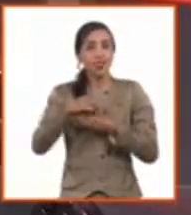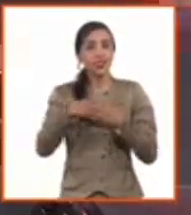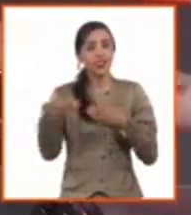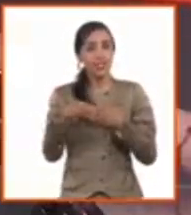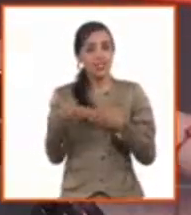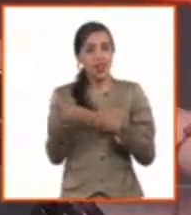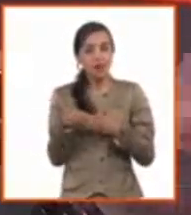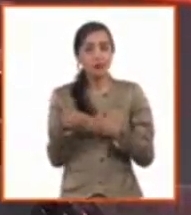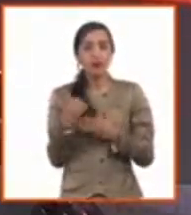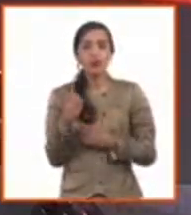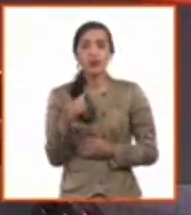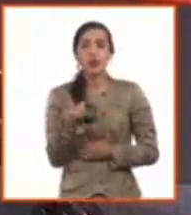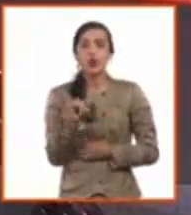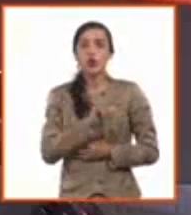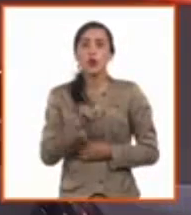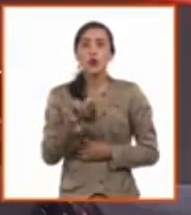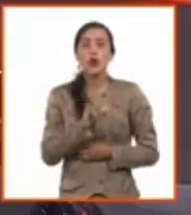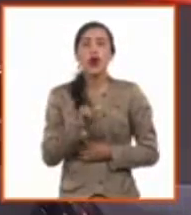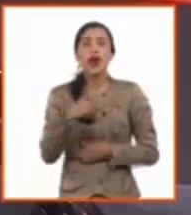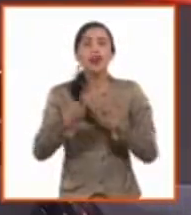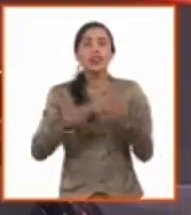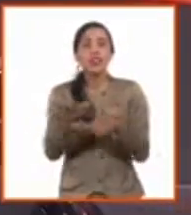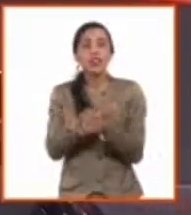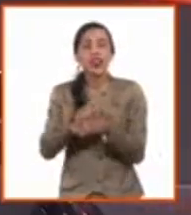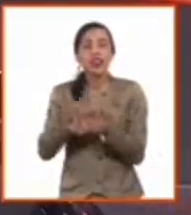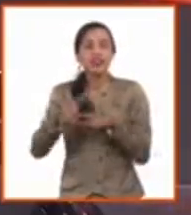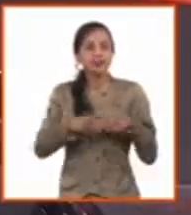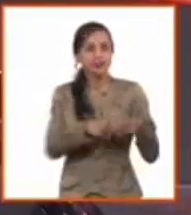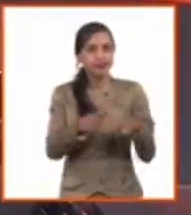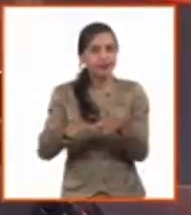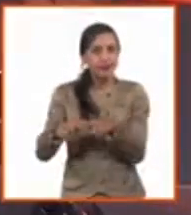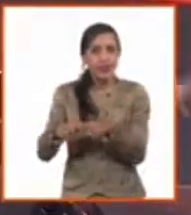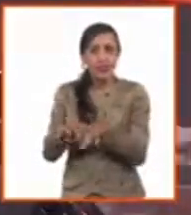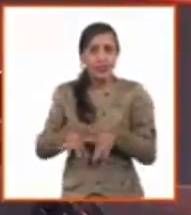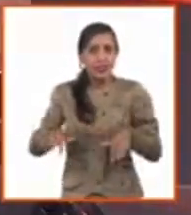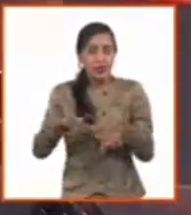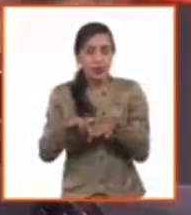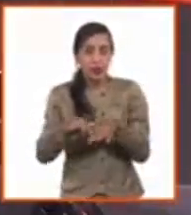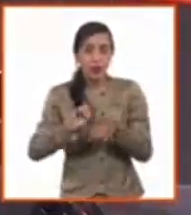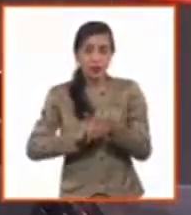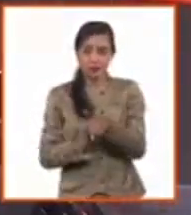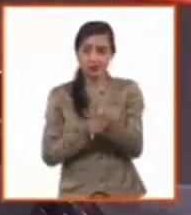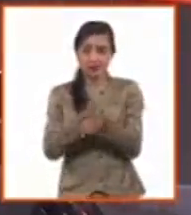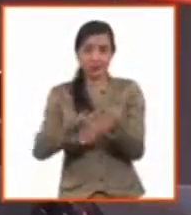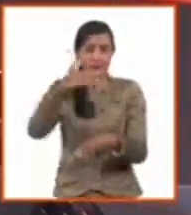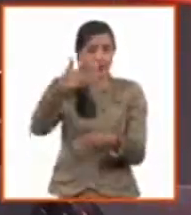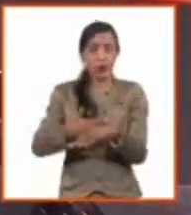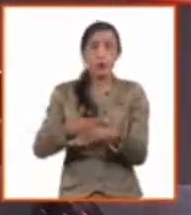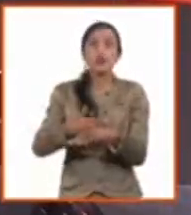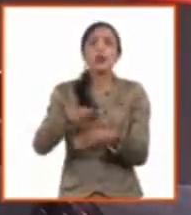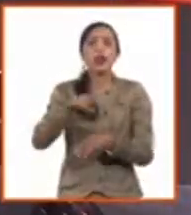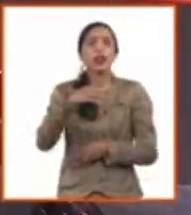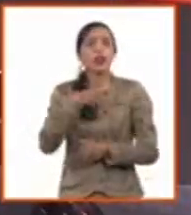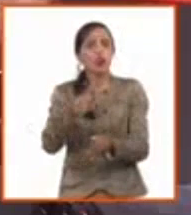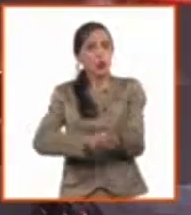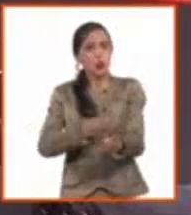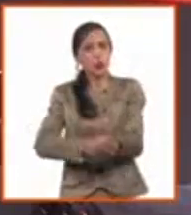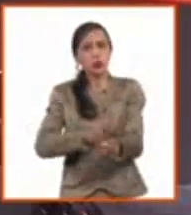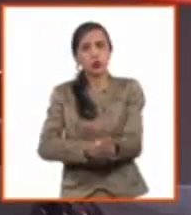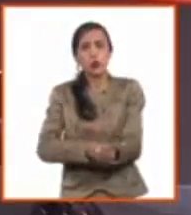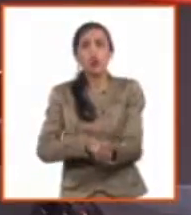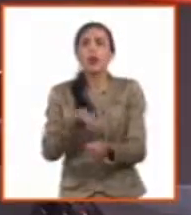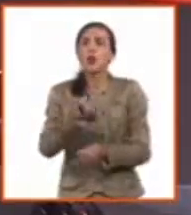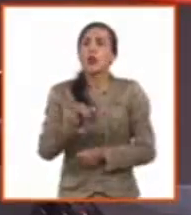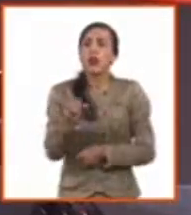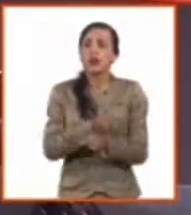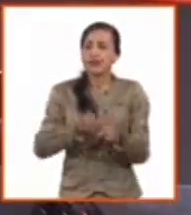y que no sólo acercó determinados productos en tiempos de pandemia social a tiendas sin mattel es una tienda que tiene una tradición de